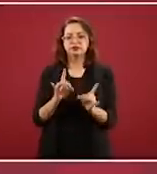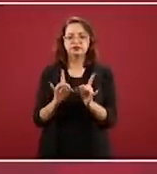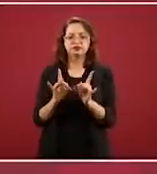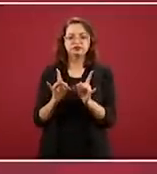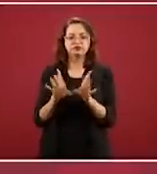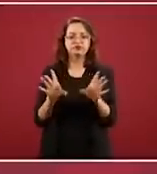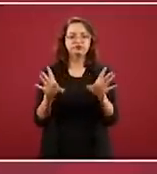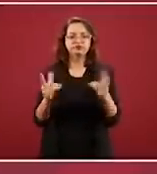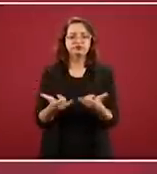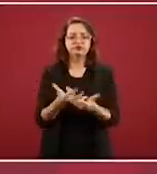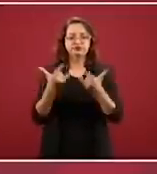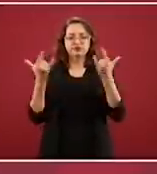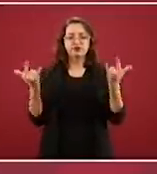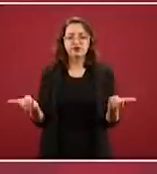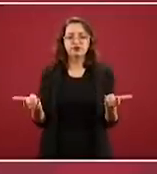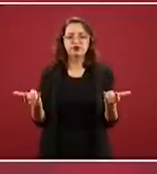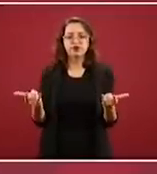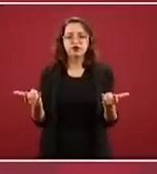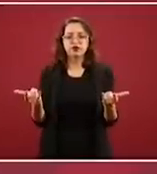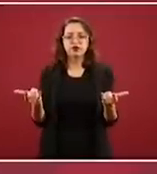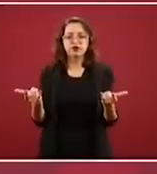en donde